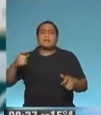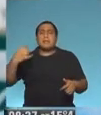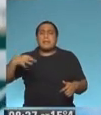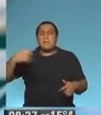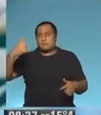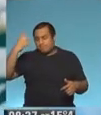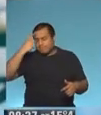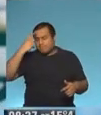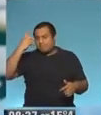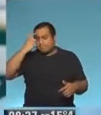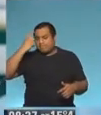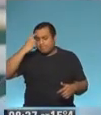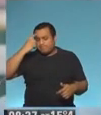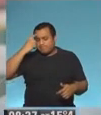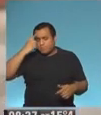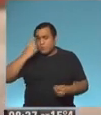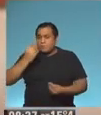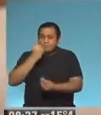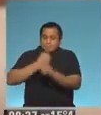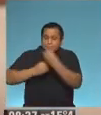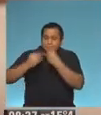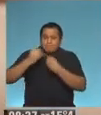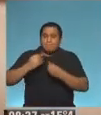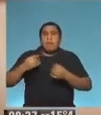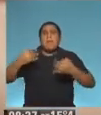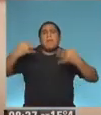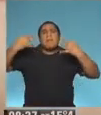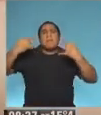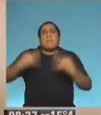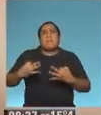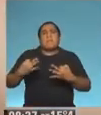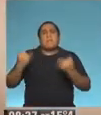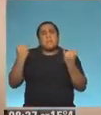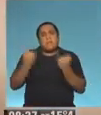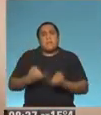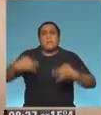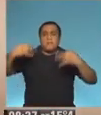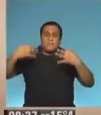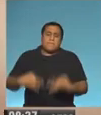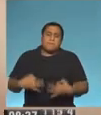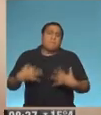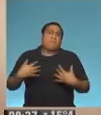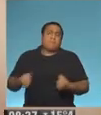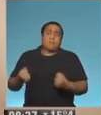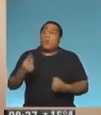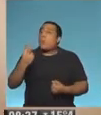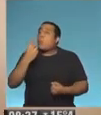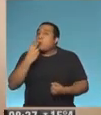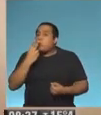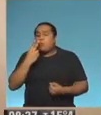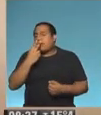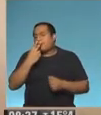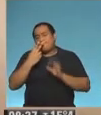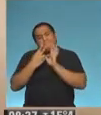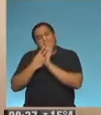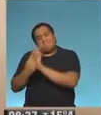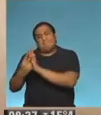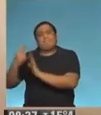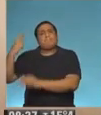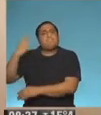de tratar de alimentarse mejor, más saludablemente, si fuman, dejar de fumar